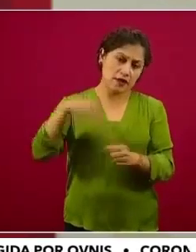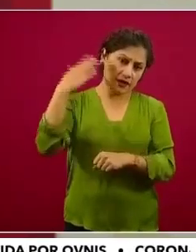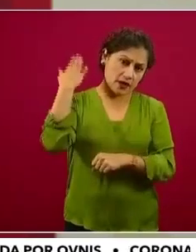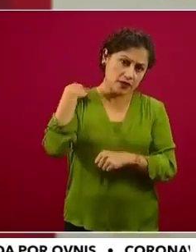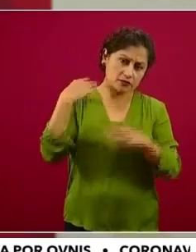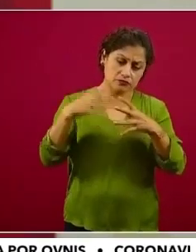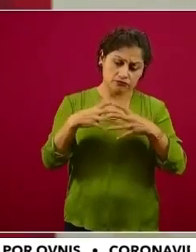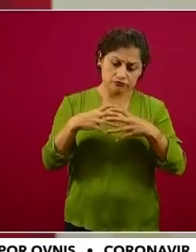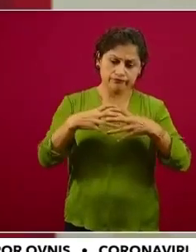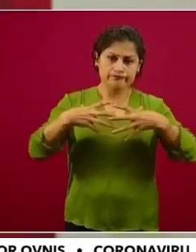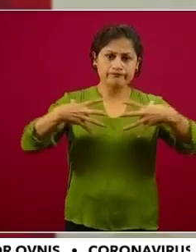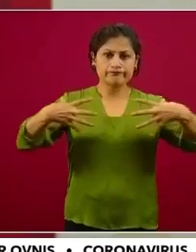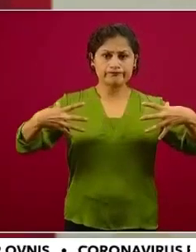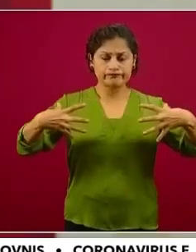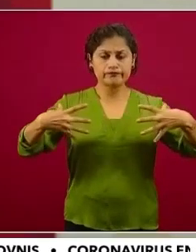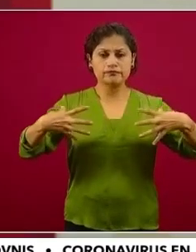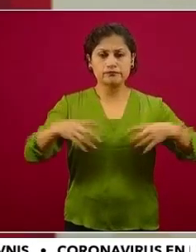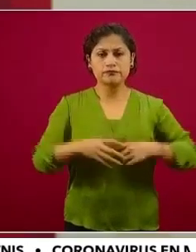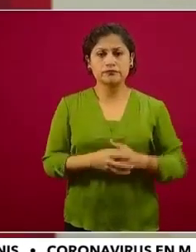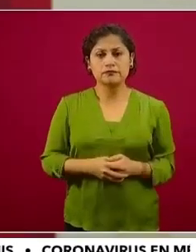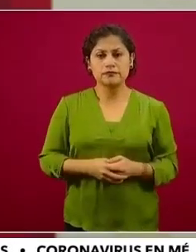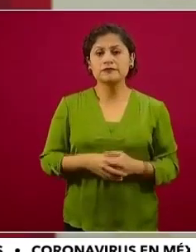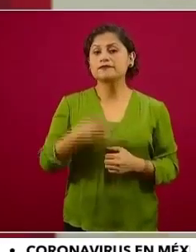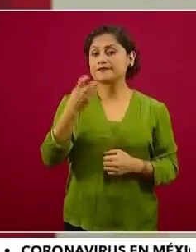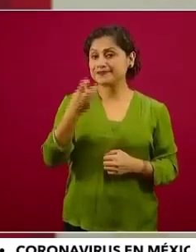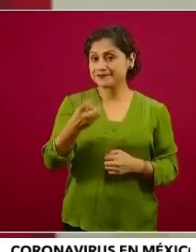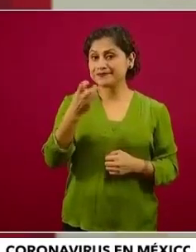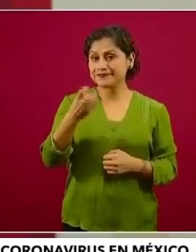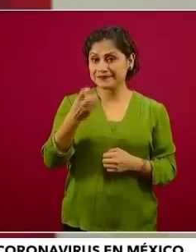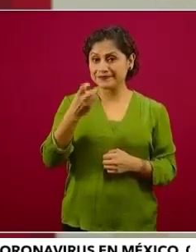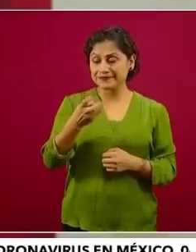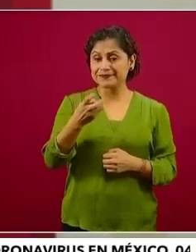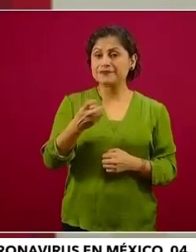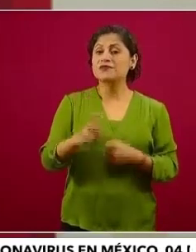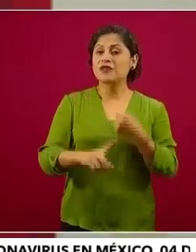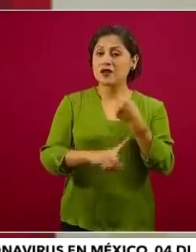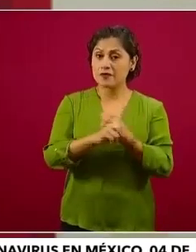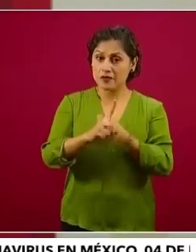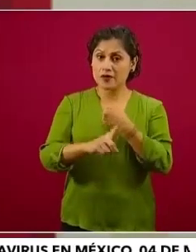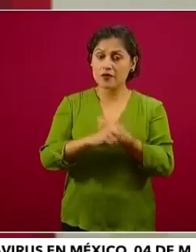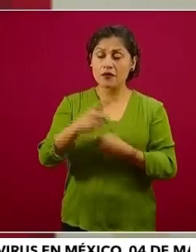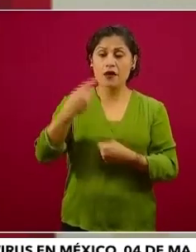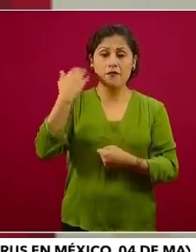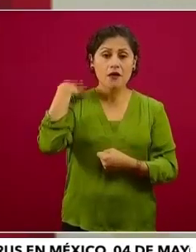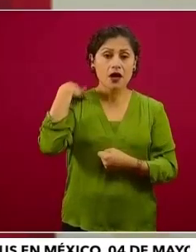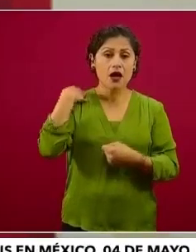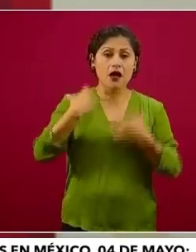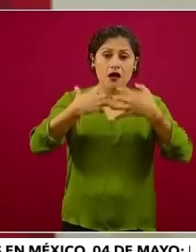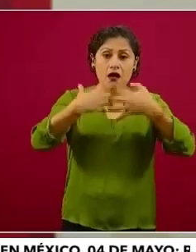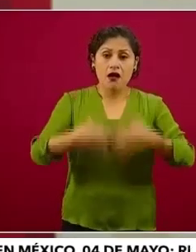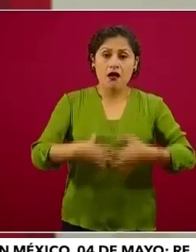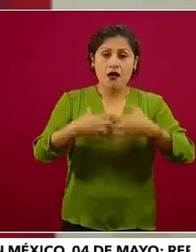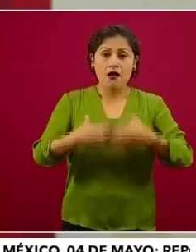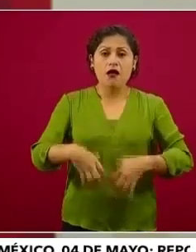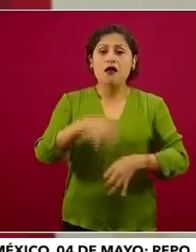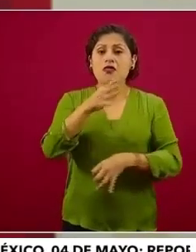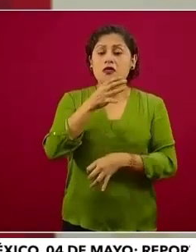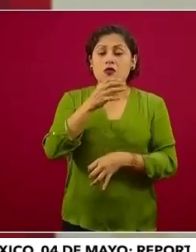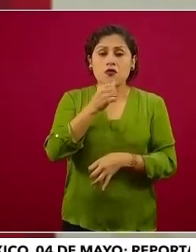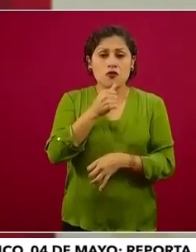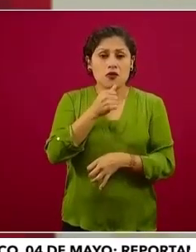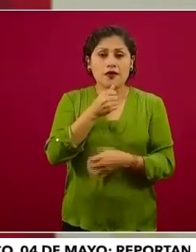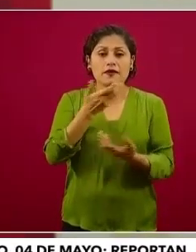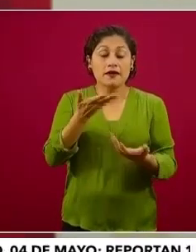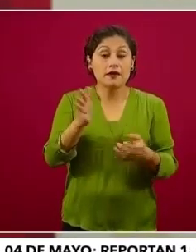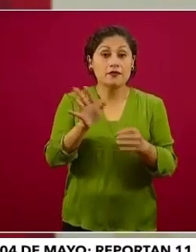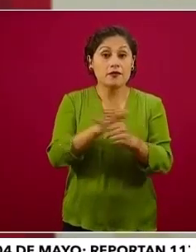en los pulmones. Y esto impide que los pulmones cumplan su función principal, que es oxigenar la